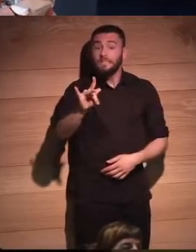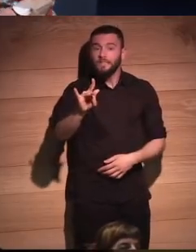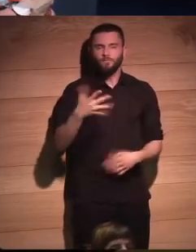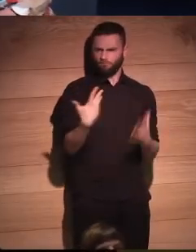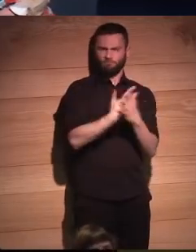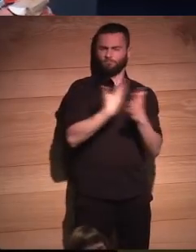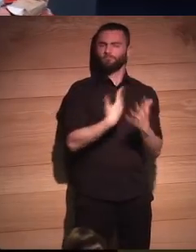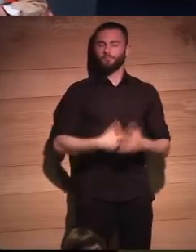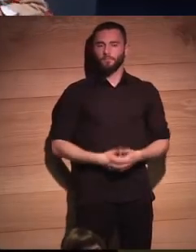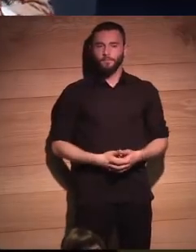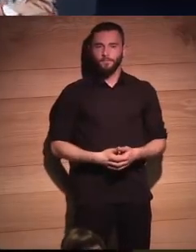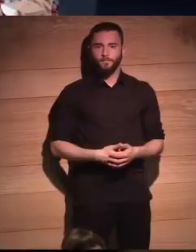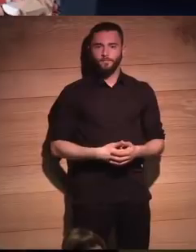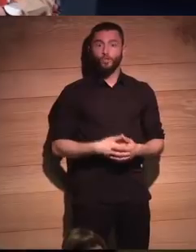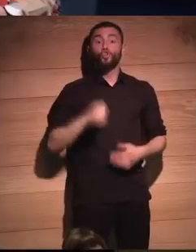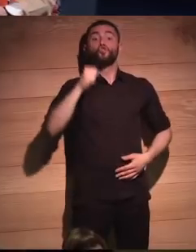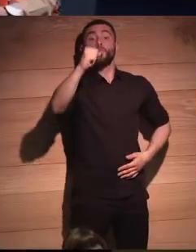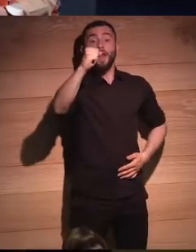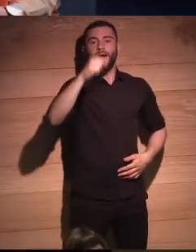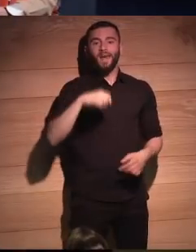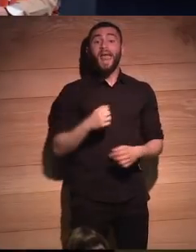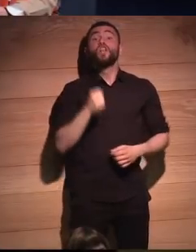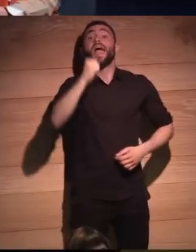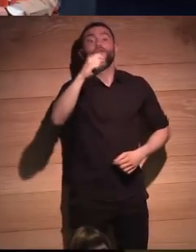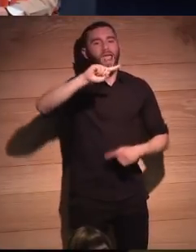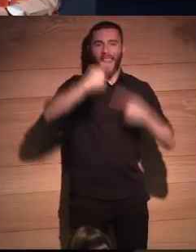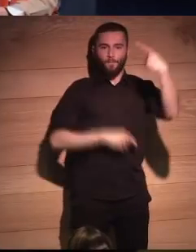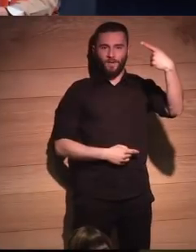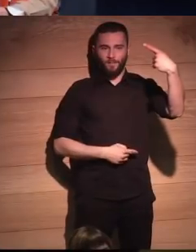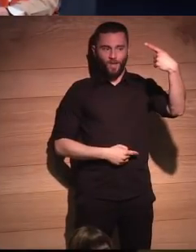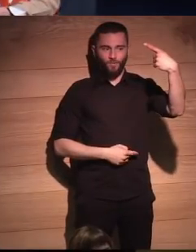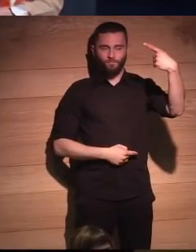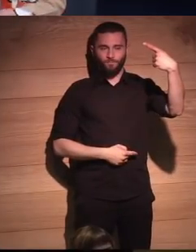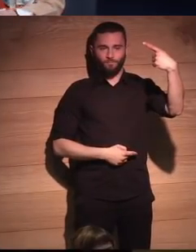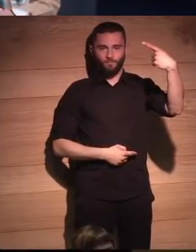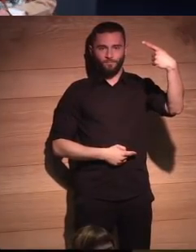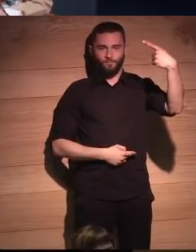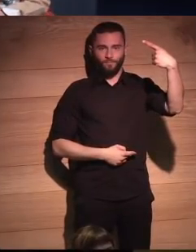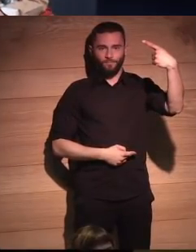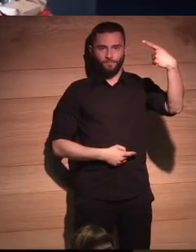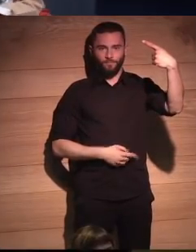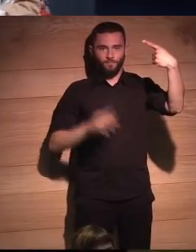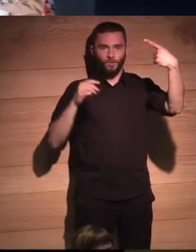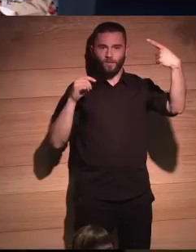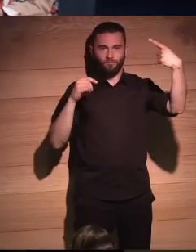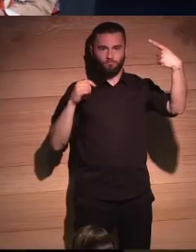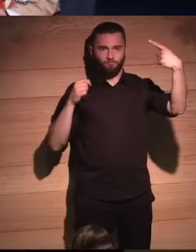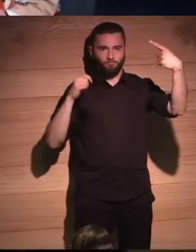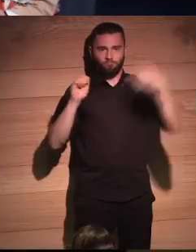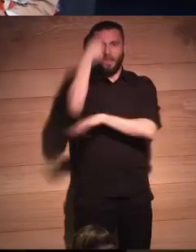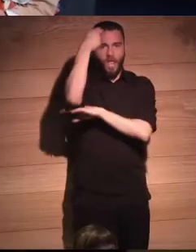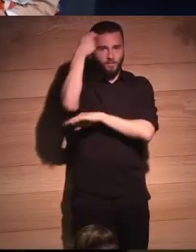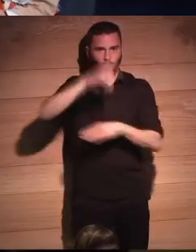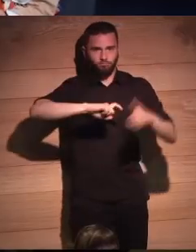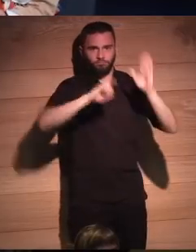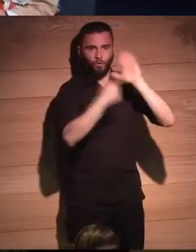a ver. Superman es el primer superhéroe y tiene un éxito absoluto que yo creo